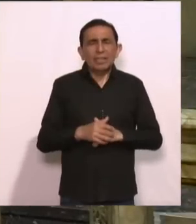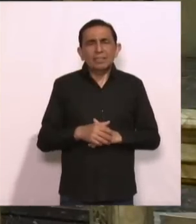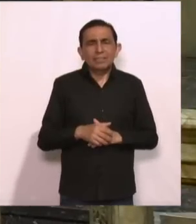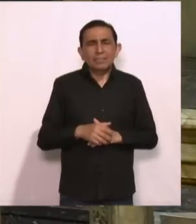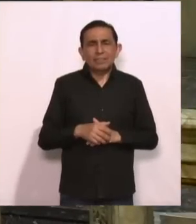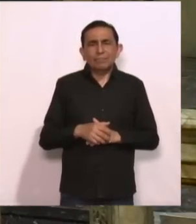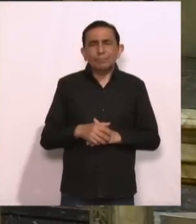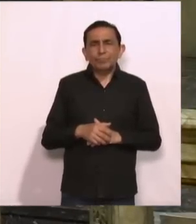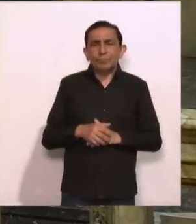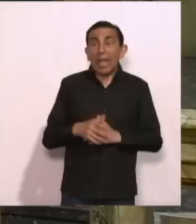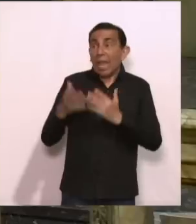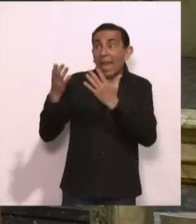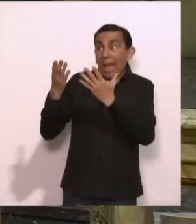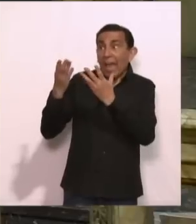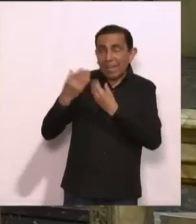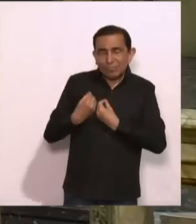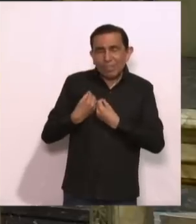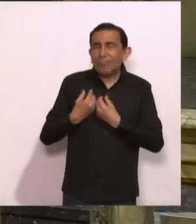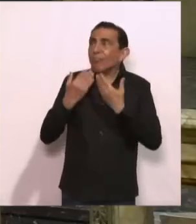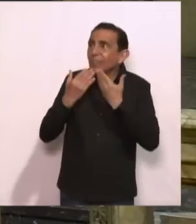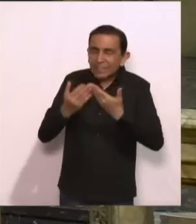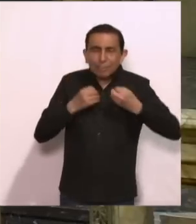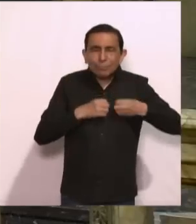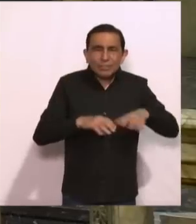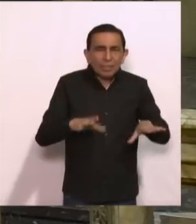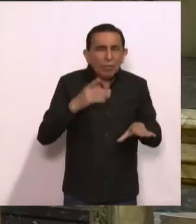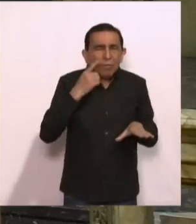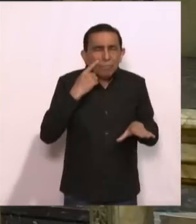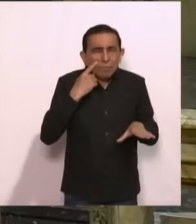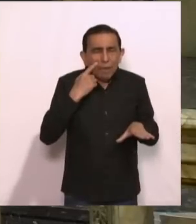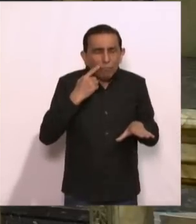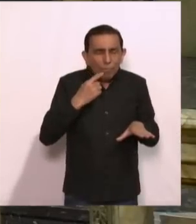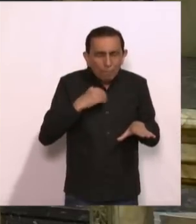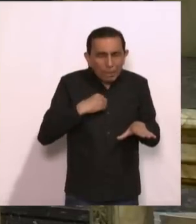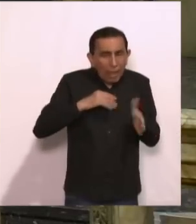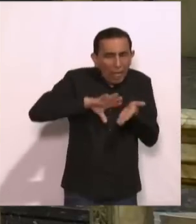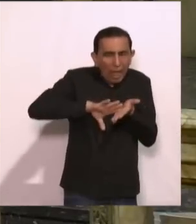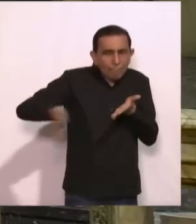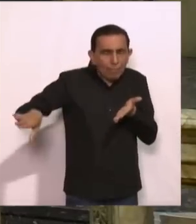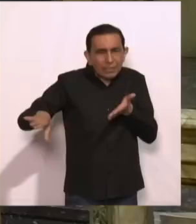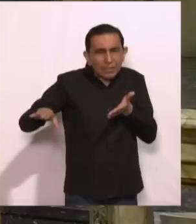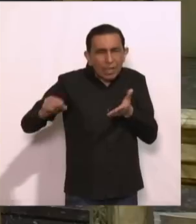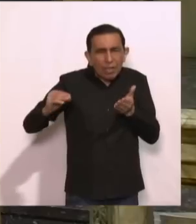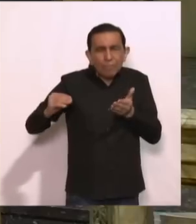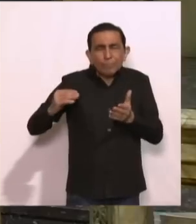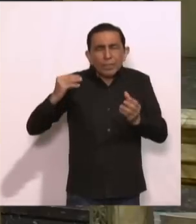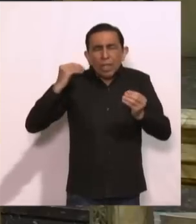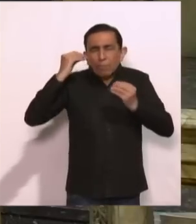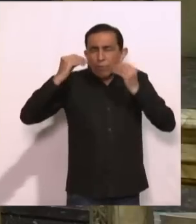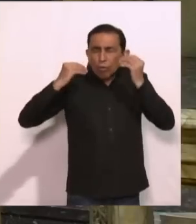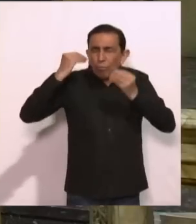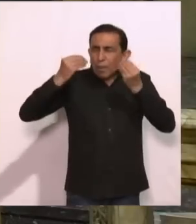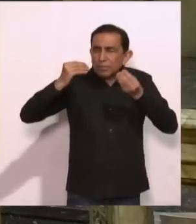que, ayudados por tu misericordia, vivamos siempre libres de pecado y protegidos de toda